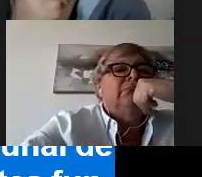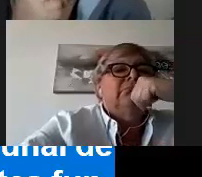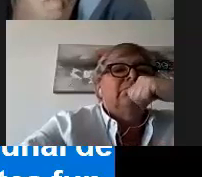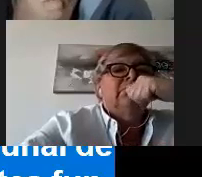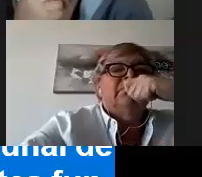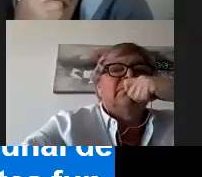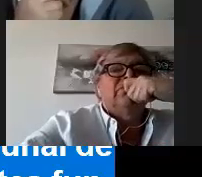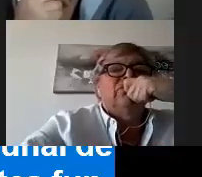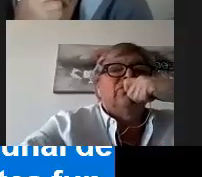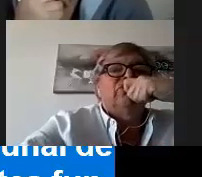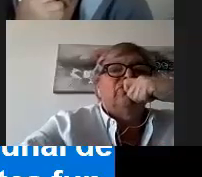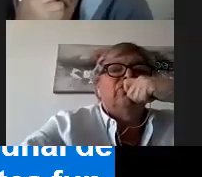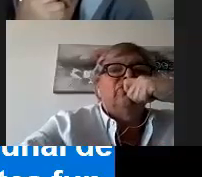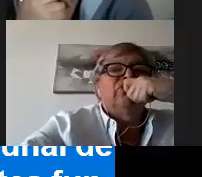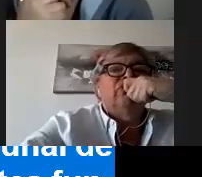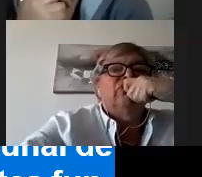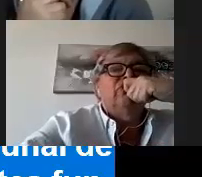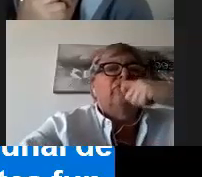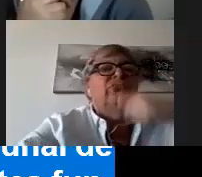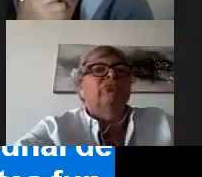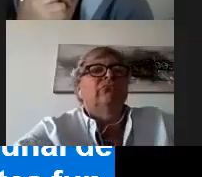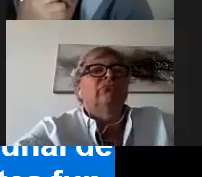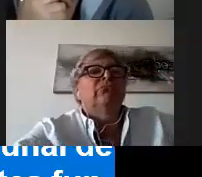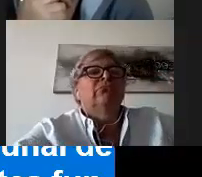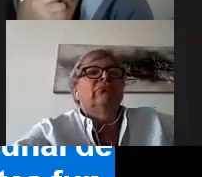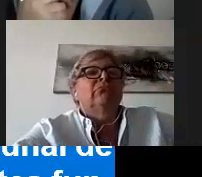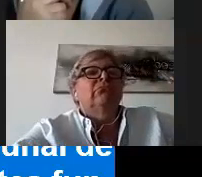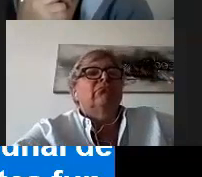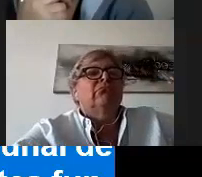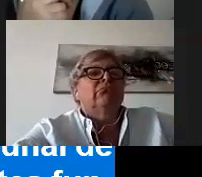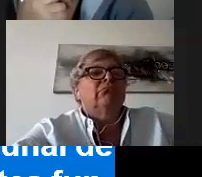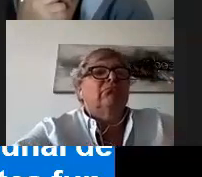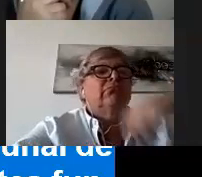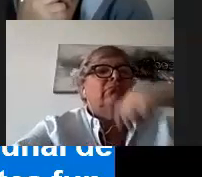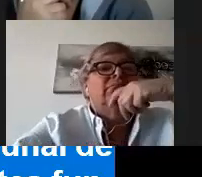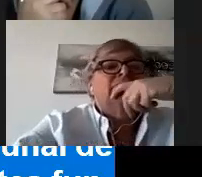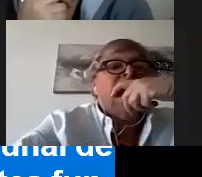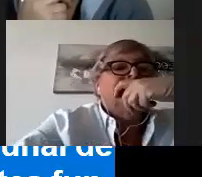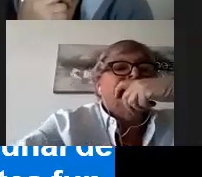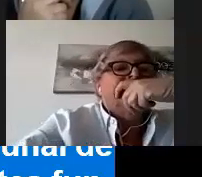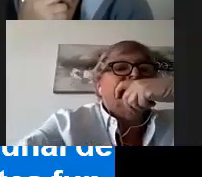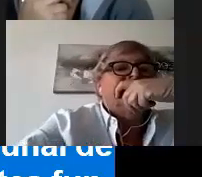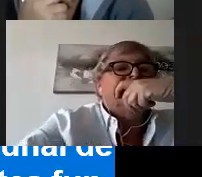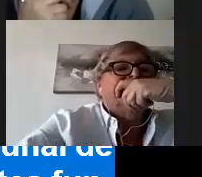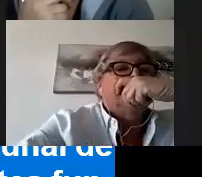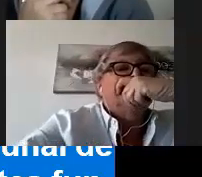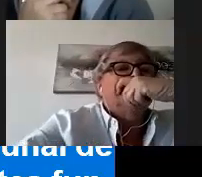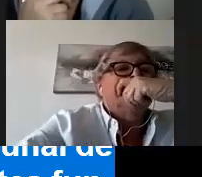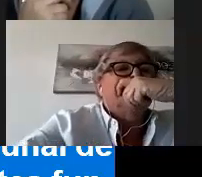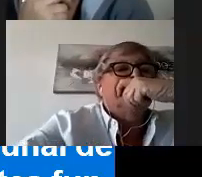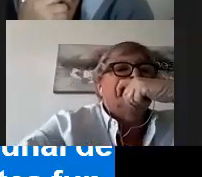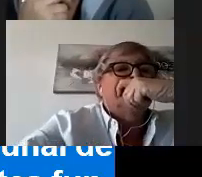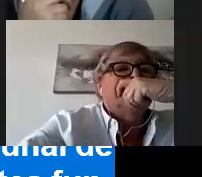punto disputado conforme doctrina de los fallos 323, 1491 y sus citas, entre otros